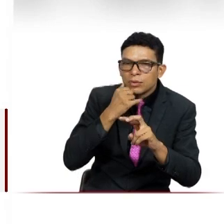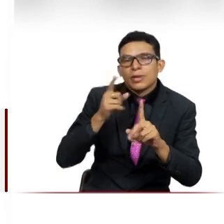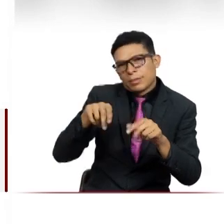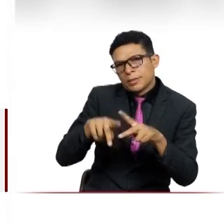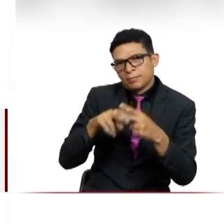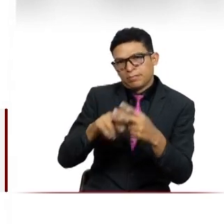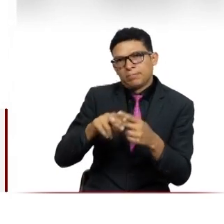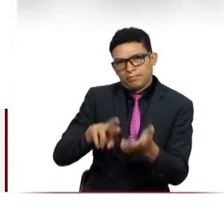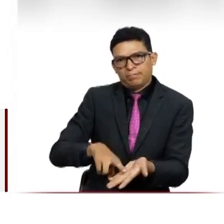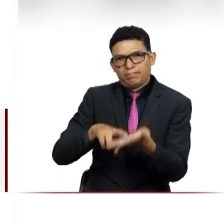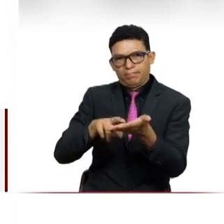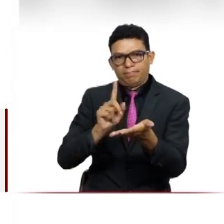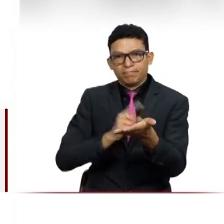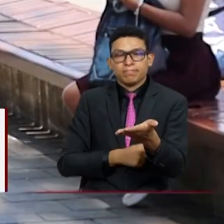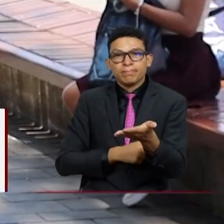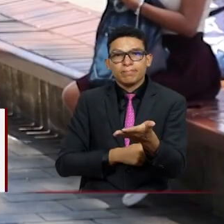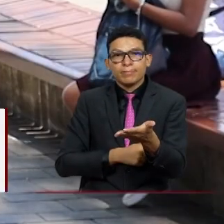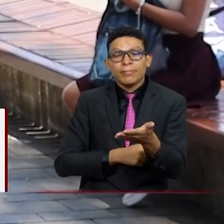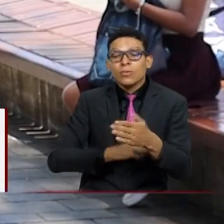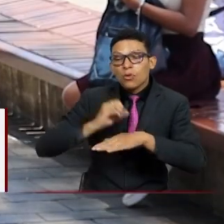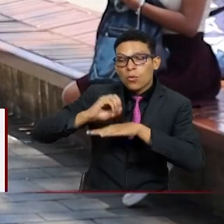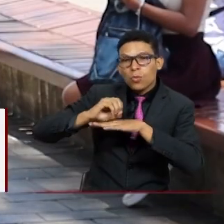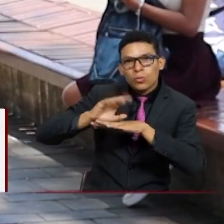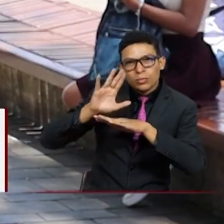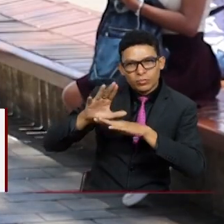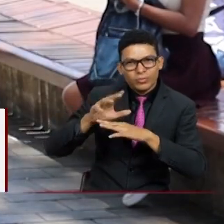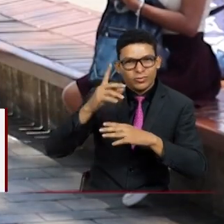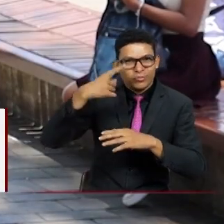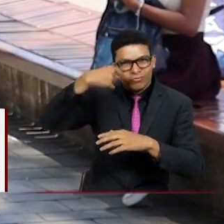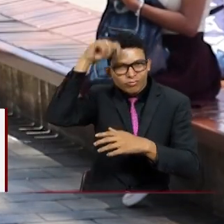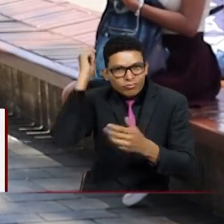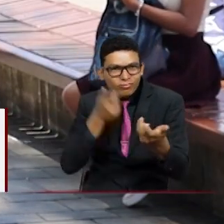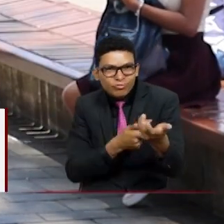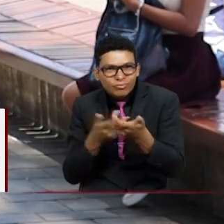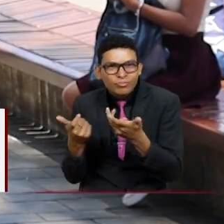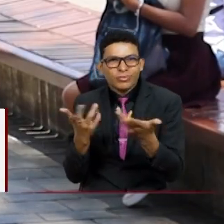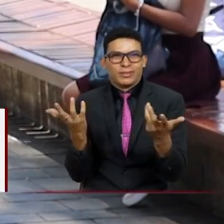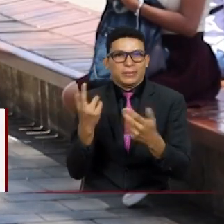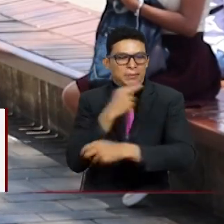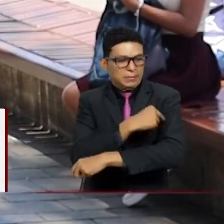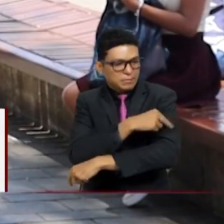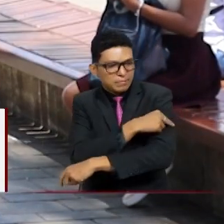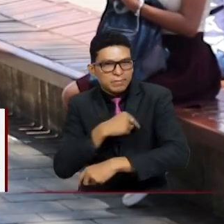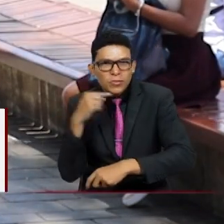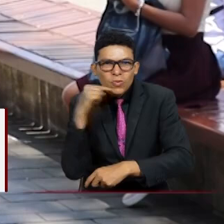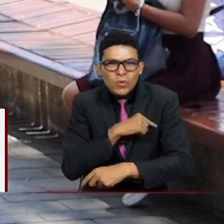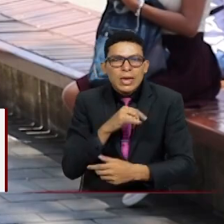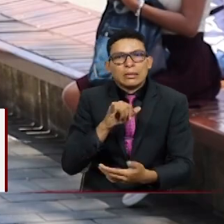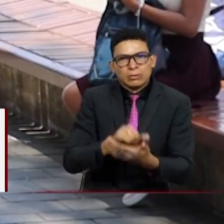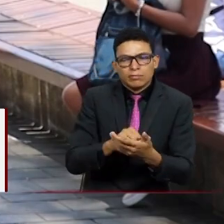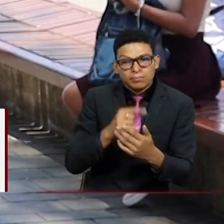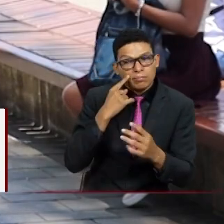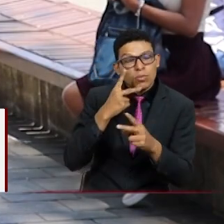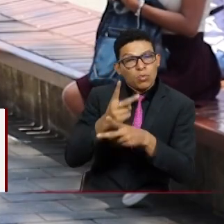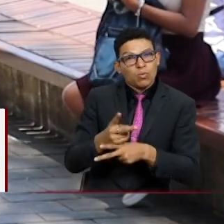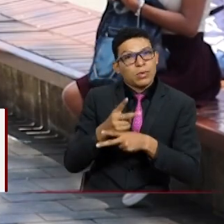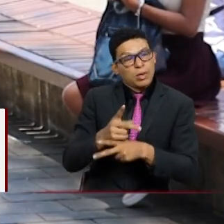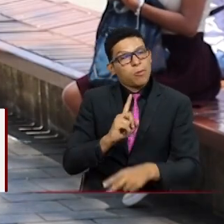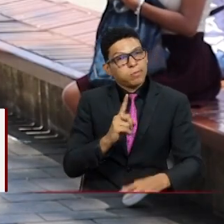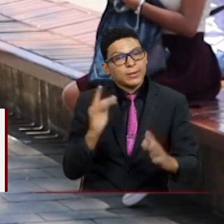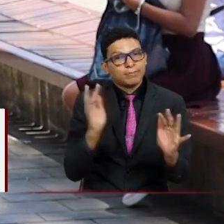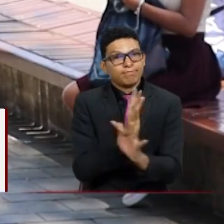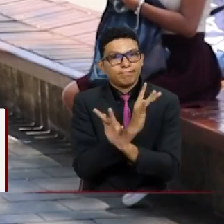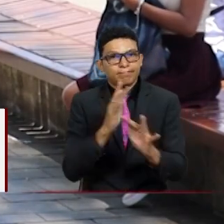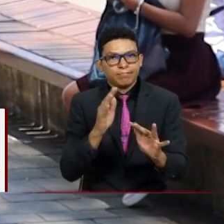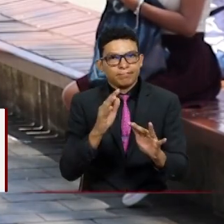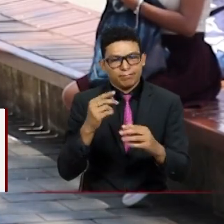de restauración. Asimismo, organismos de socorro pidieron a la ciudadanía tomar las medidas de precaución al pasar por el lugar. Desde la